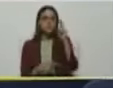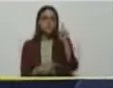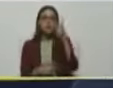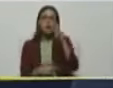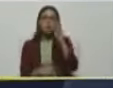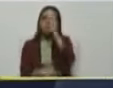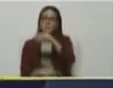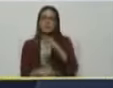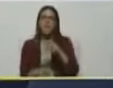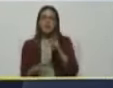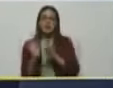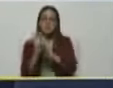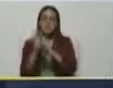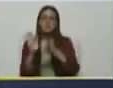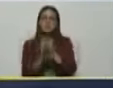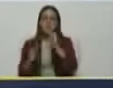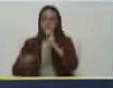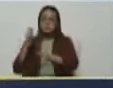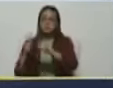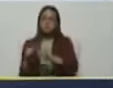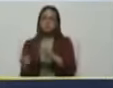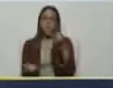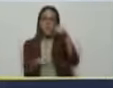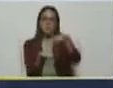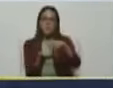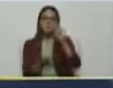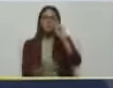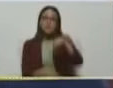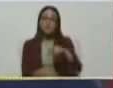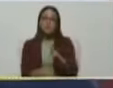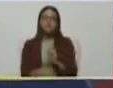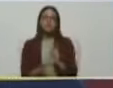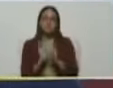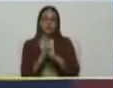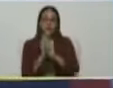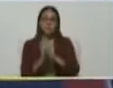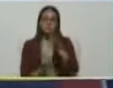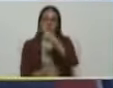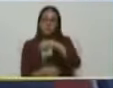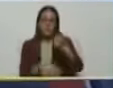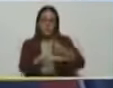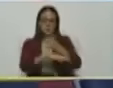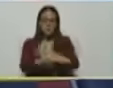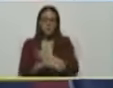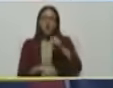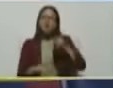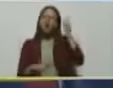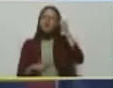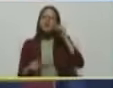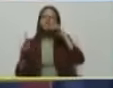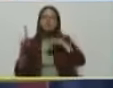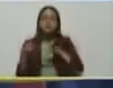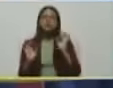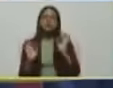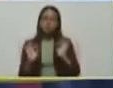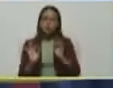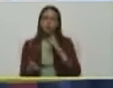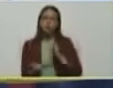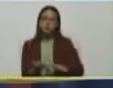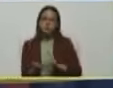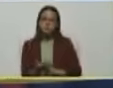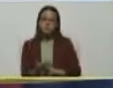Tobago, representante de BP. Hoy es un día histórico. En el